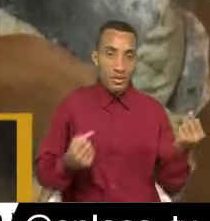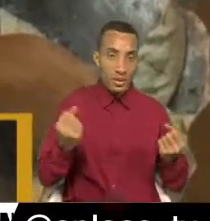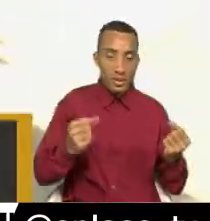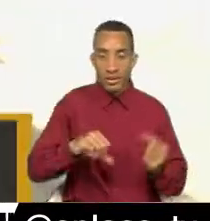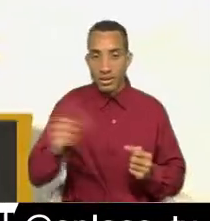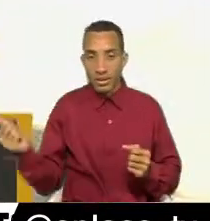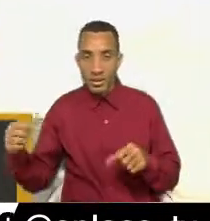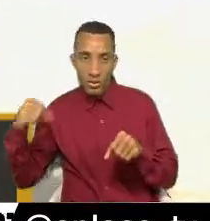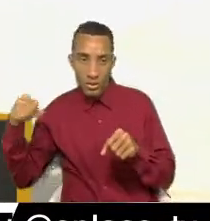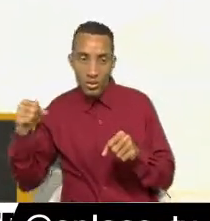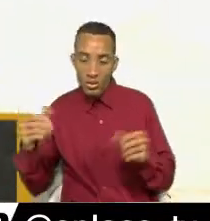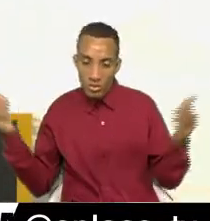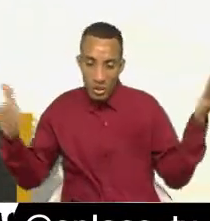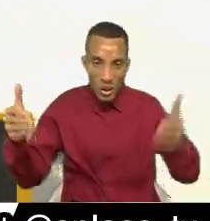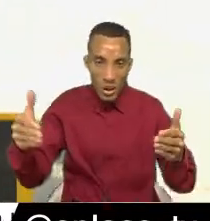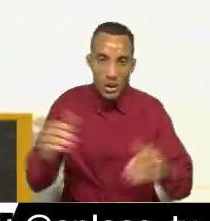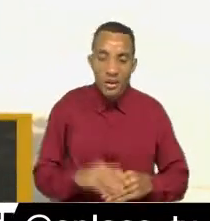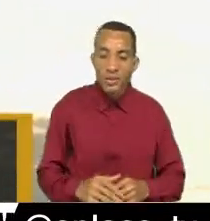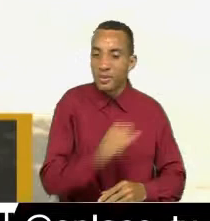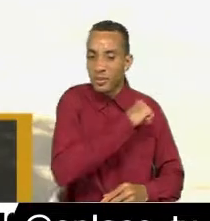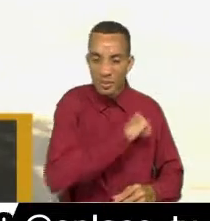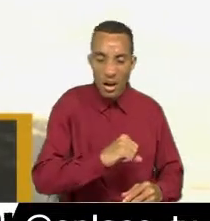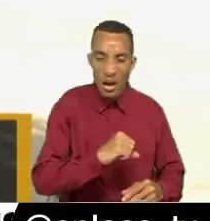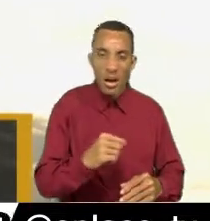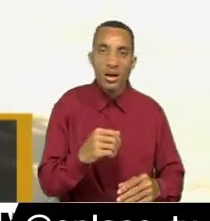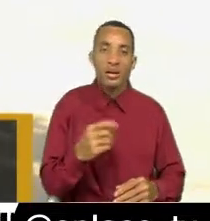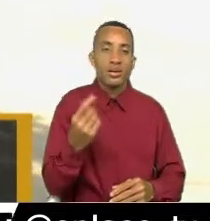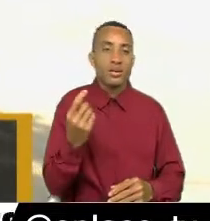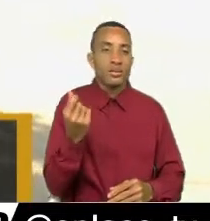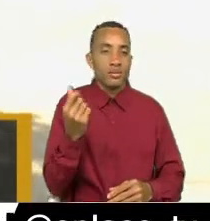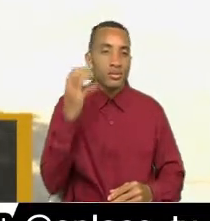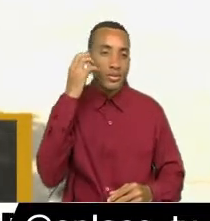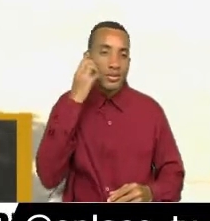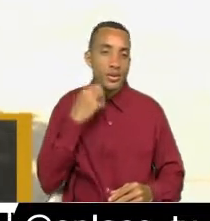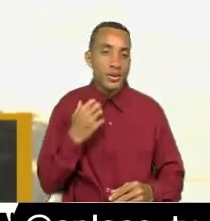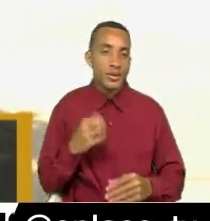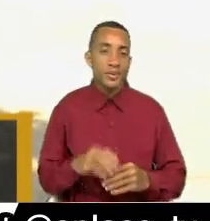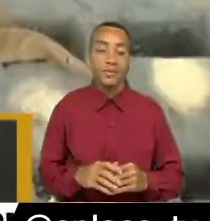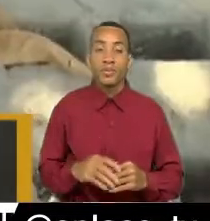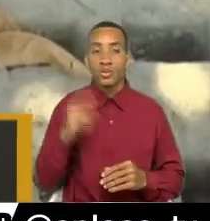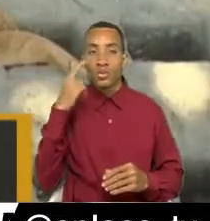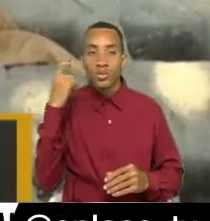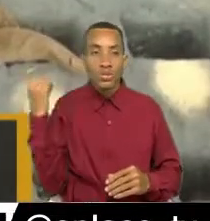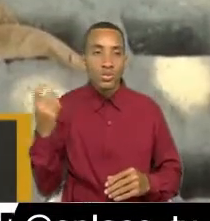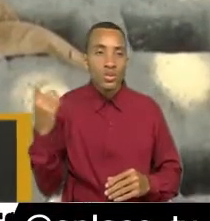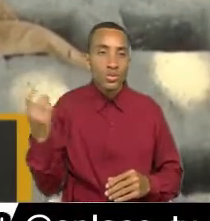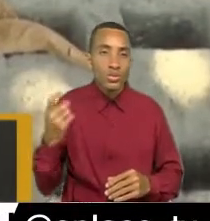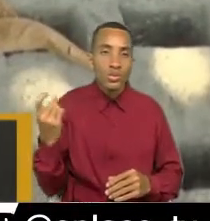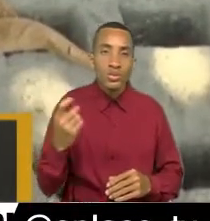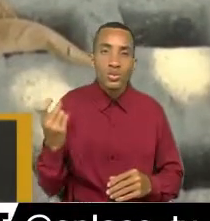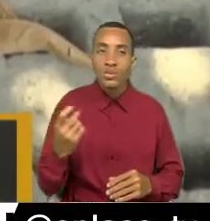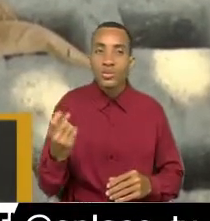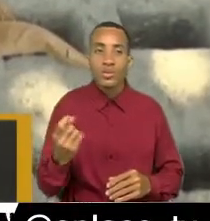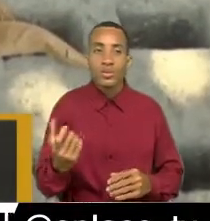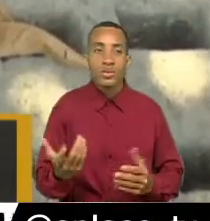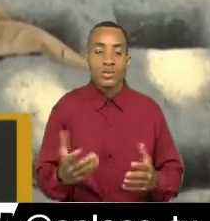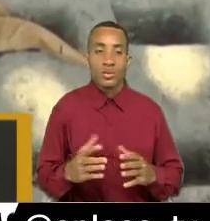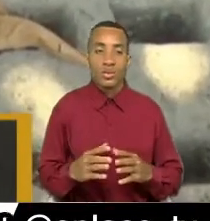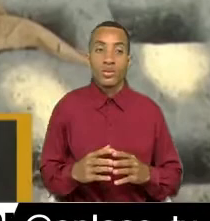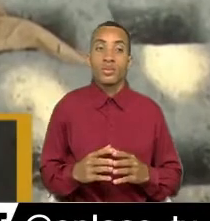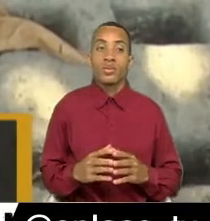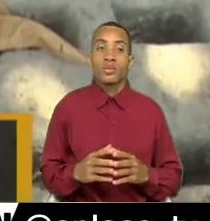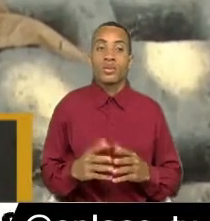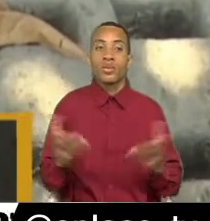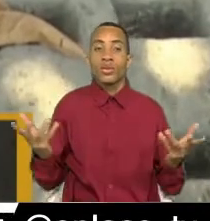el correspondiente dinero. Se adelantan en ese momento labores de búsqueda y sobre todo en